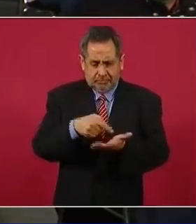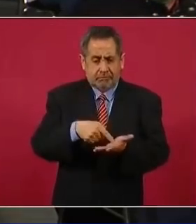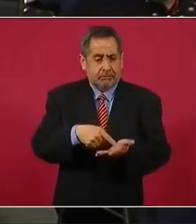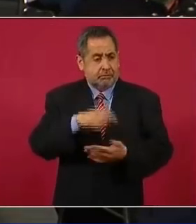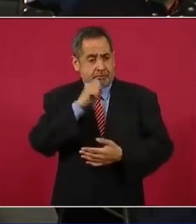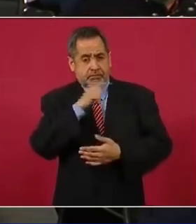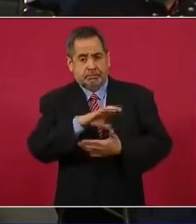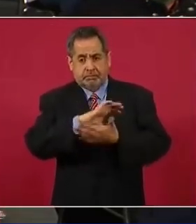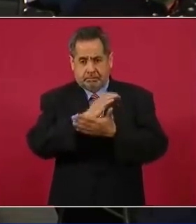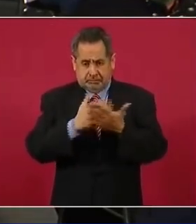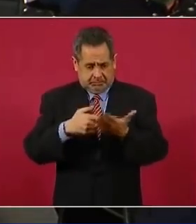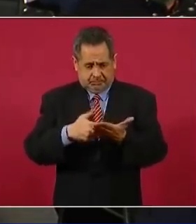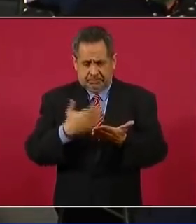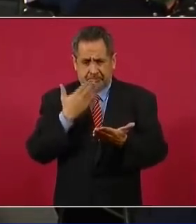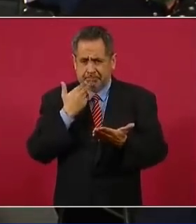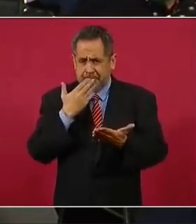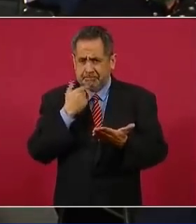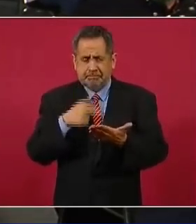propio contrato